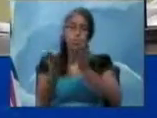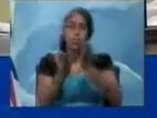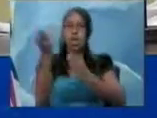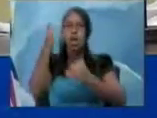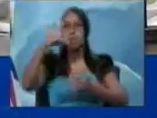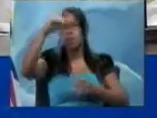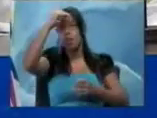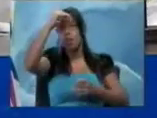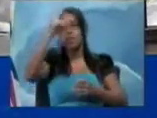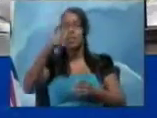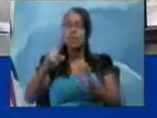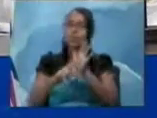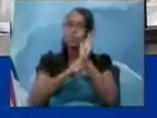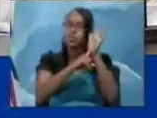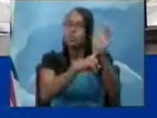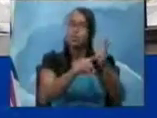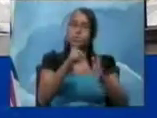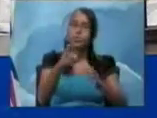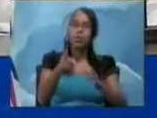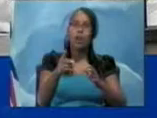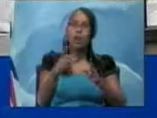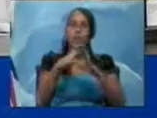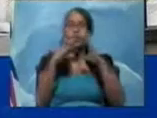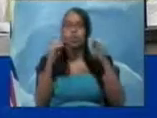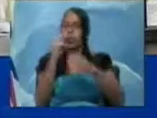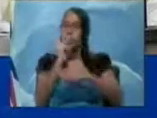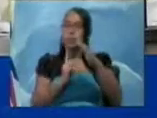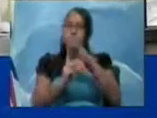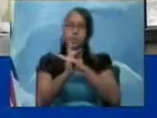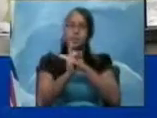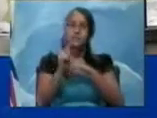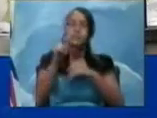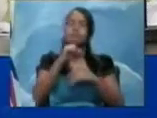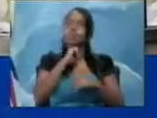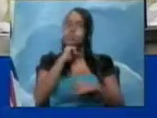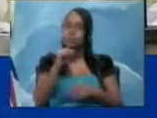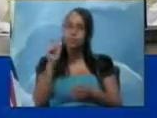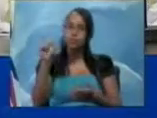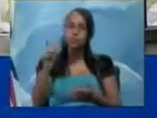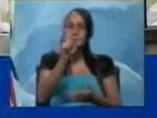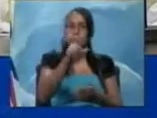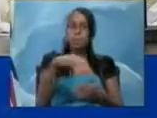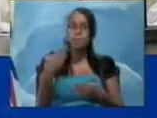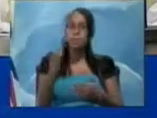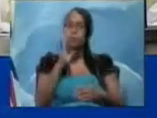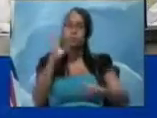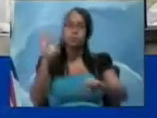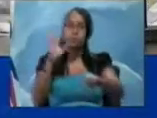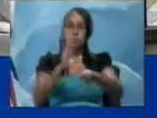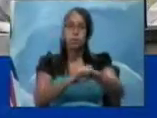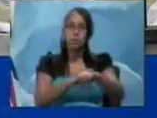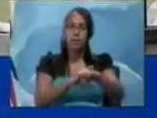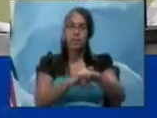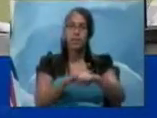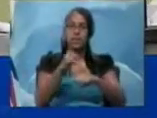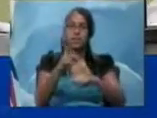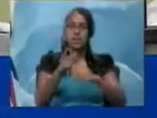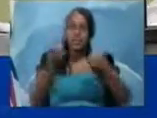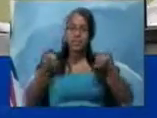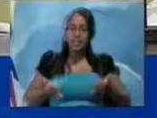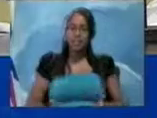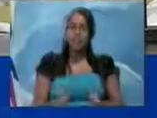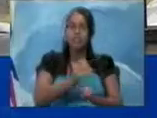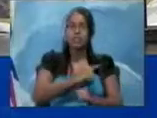le mostró a Moisés y le mostró a los profetas era necesario que se cumpliera en el hijo del